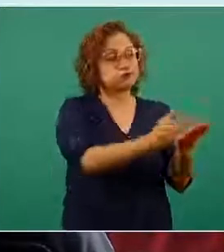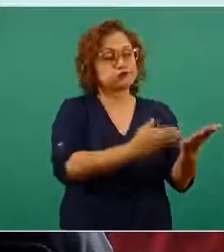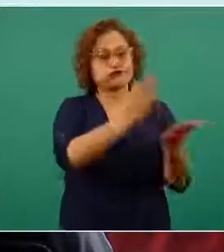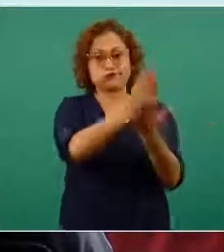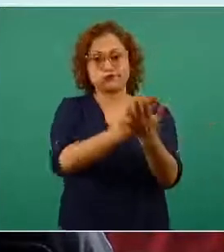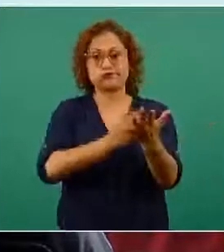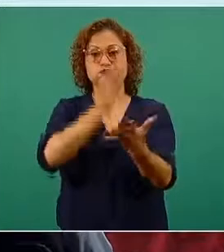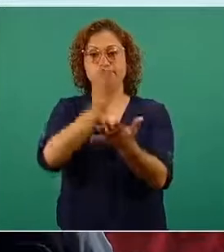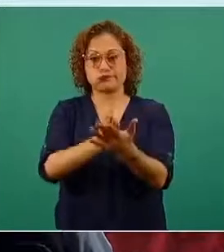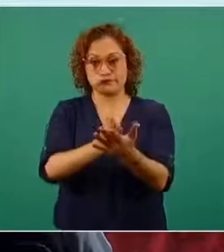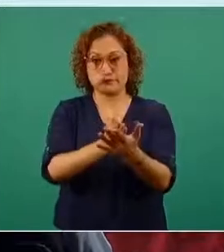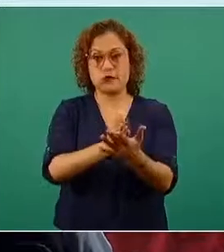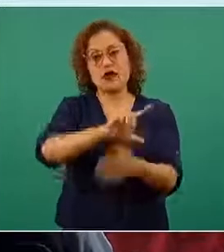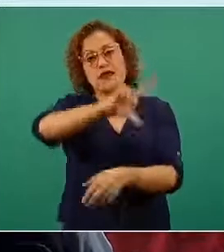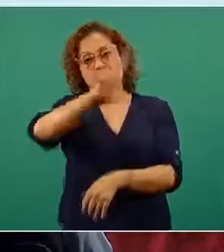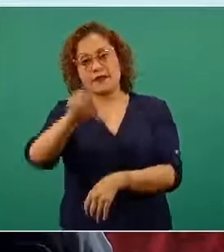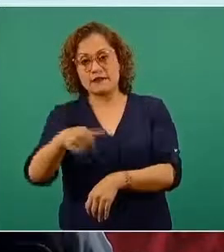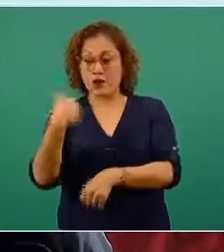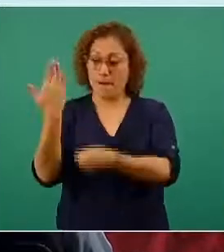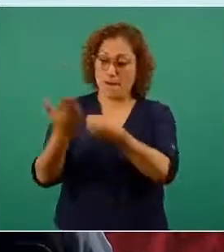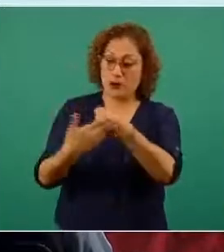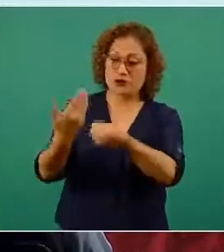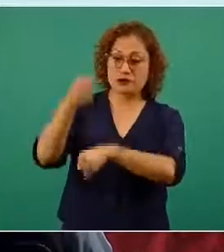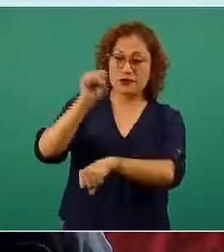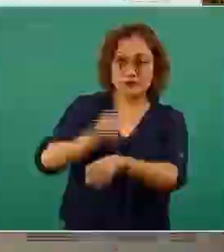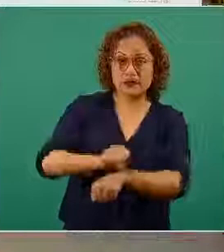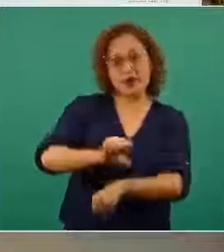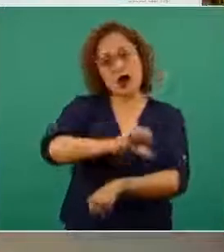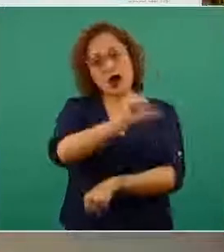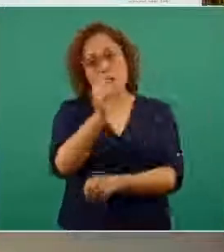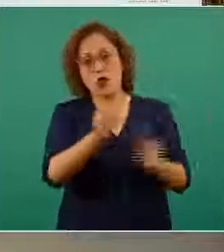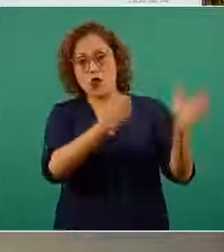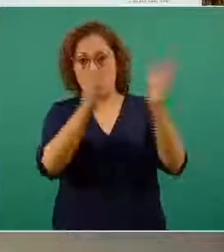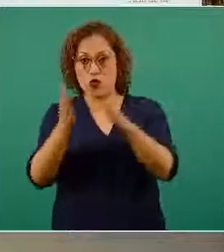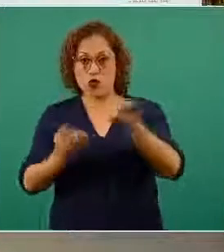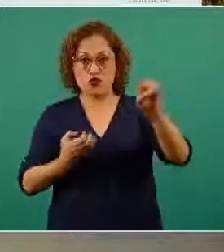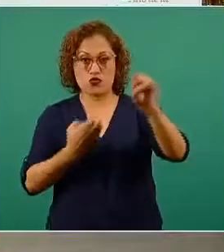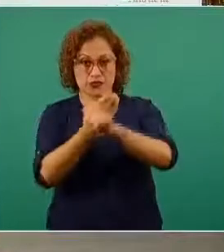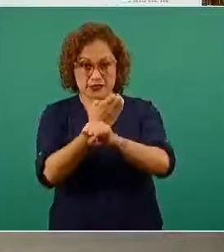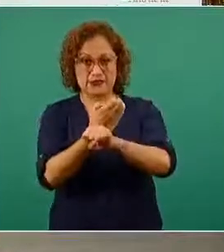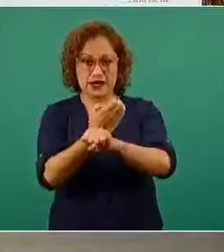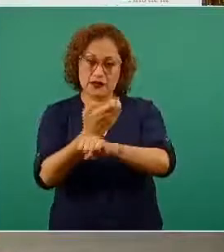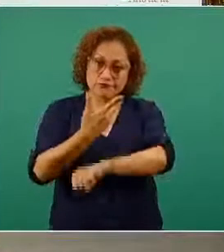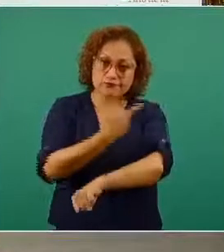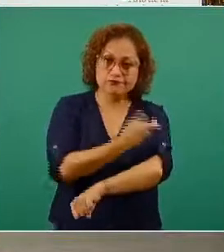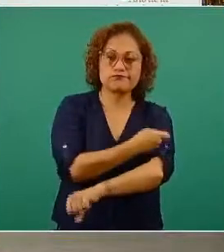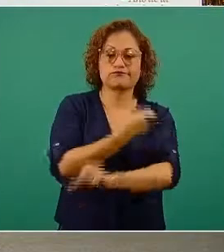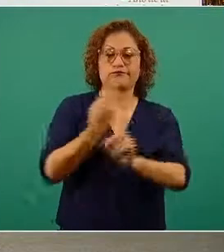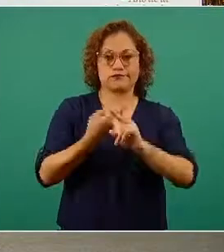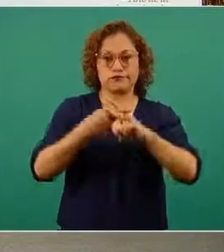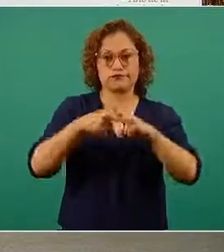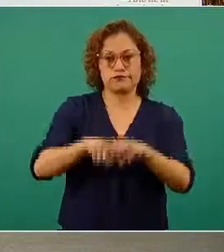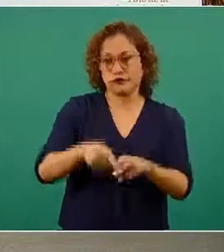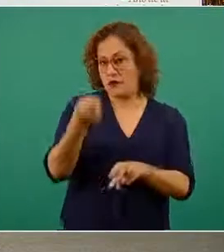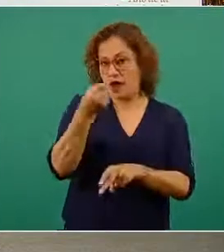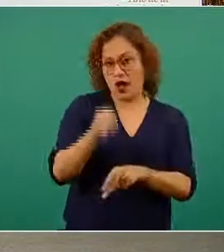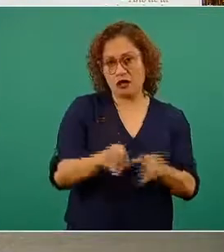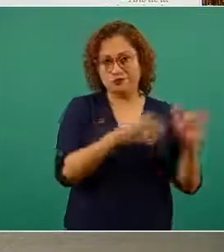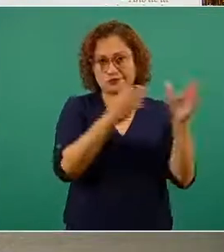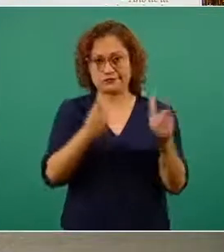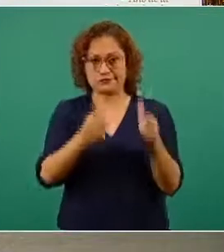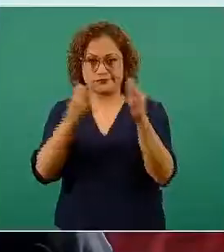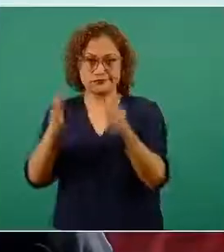la siguiente semana arrancamos con otras tantas con la expectativa de haber terminado la vacunación en